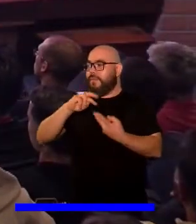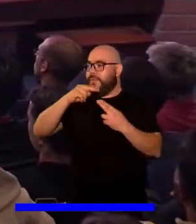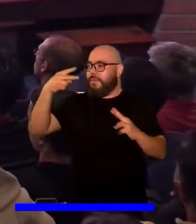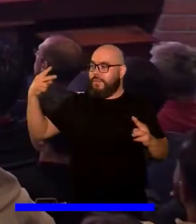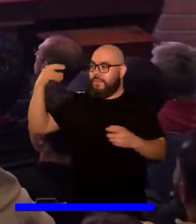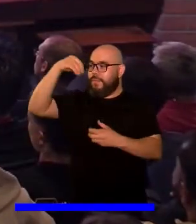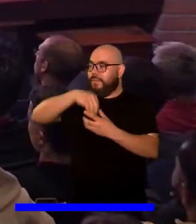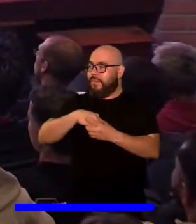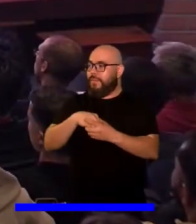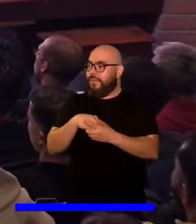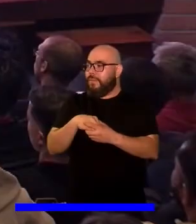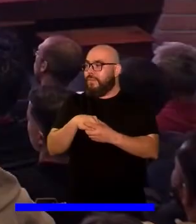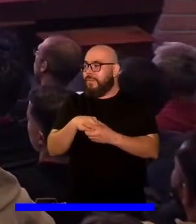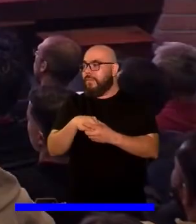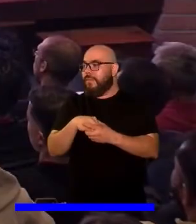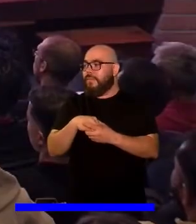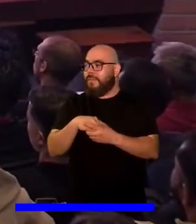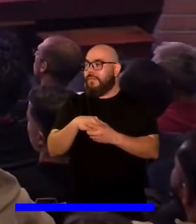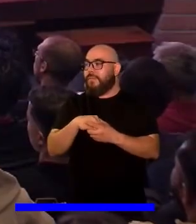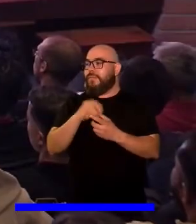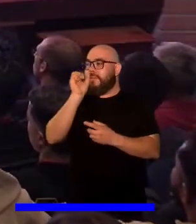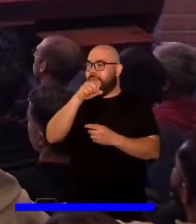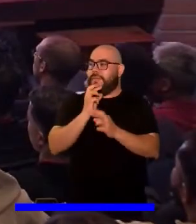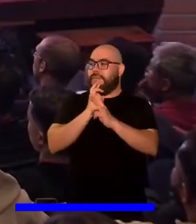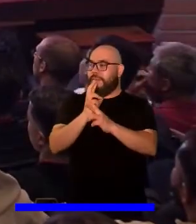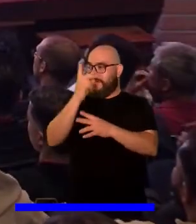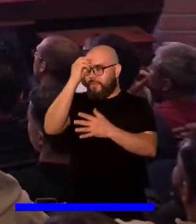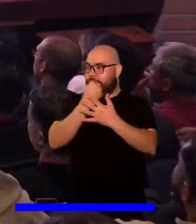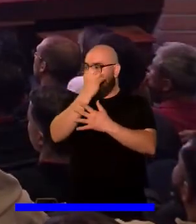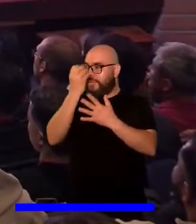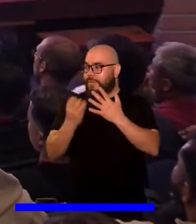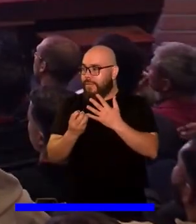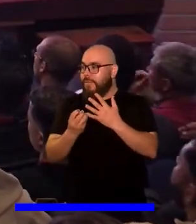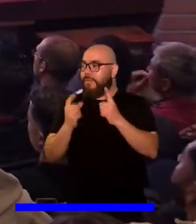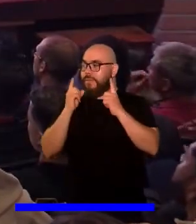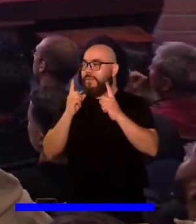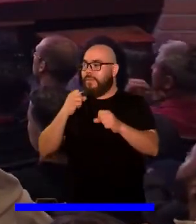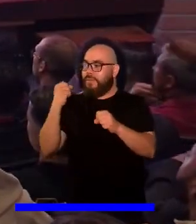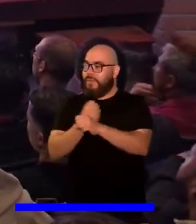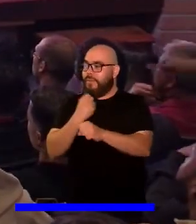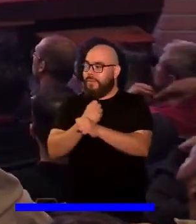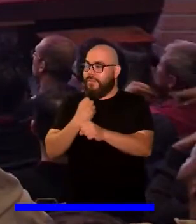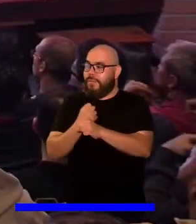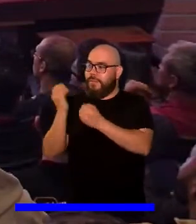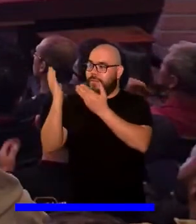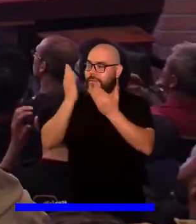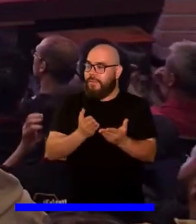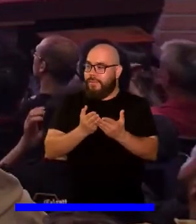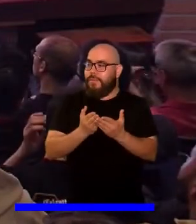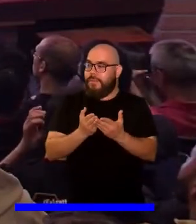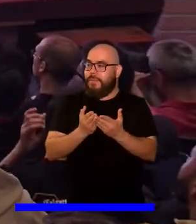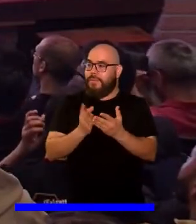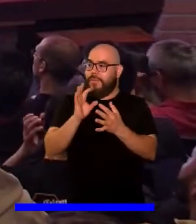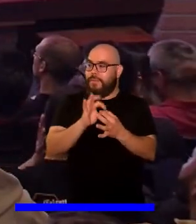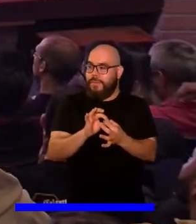Nobel el año pasado. O sea, sí es una innovación, pero no fue la que trajeron los Transformers, sino que fue basada en lo que